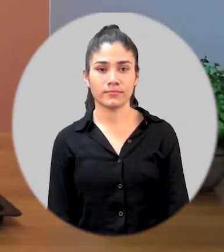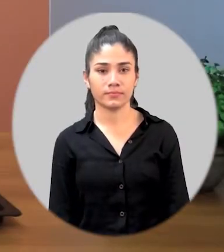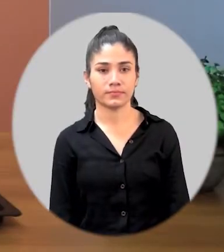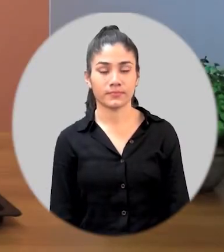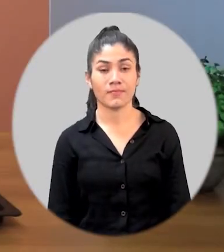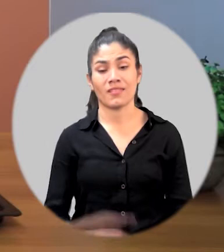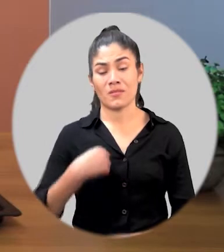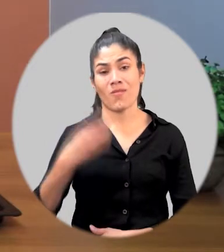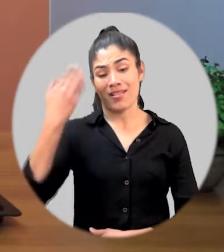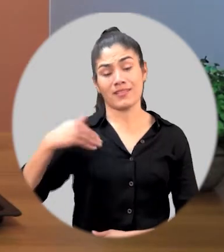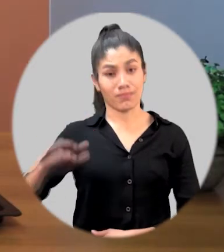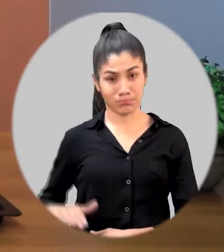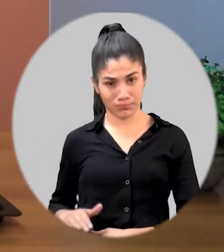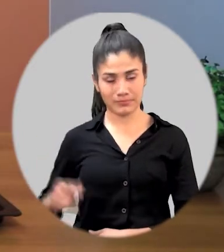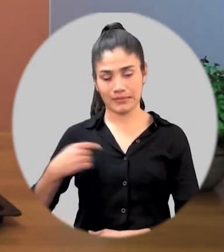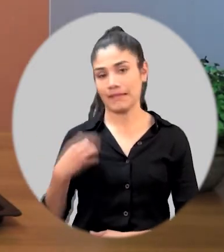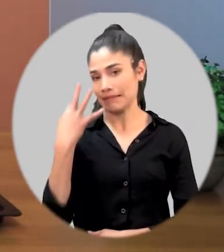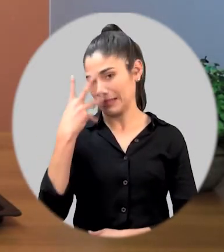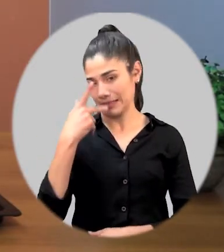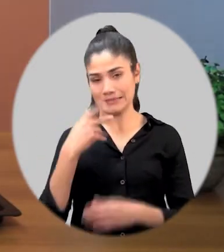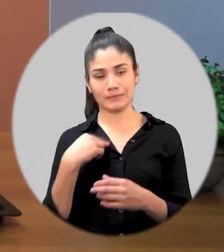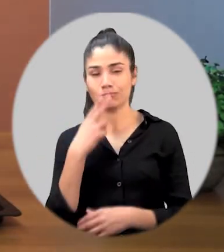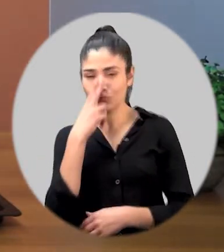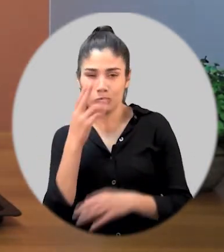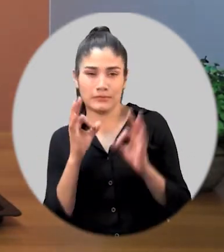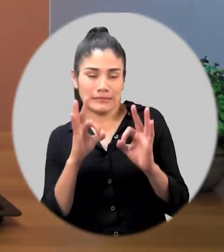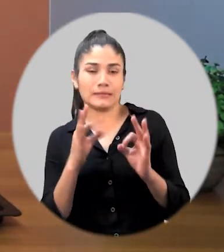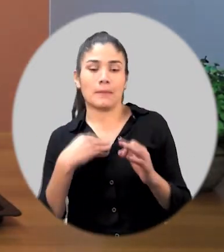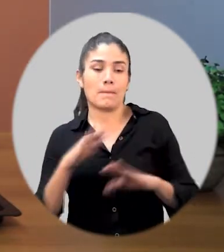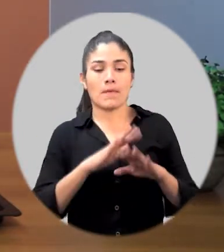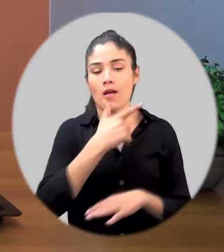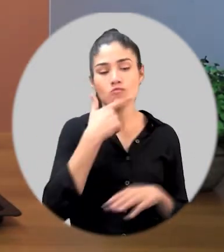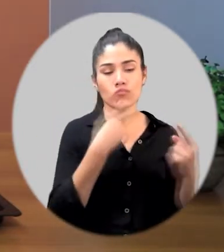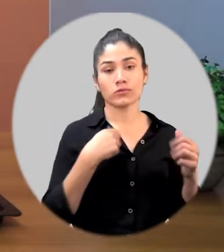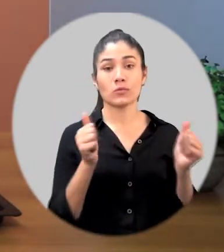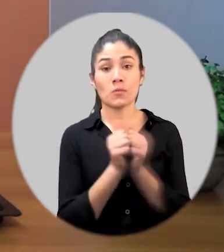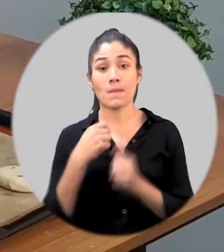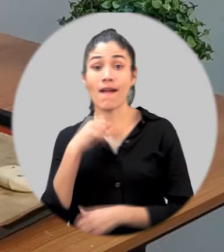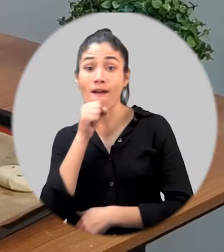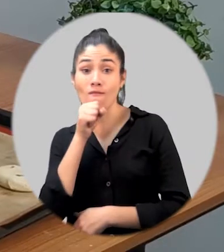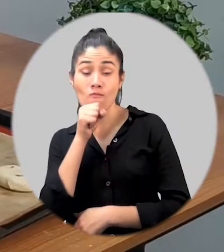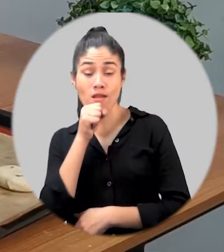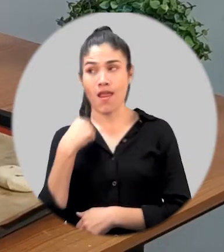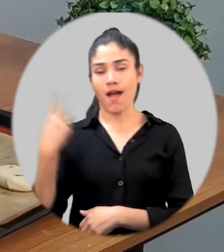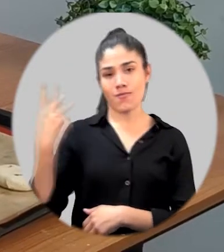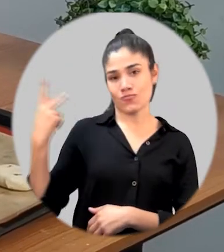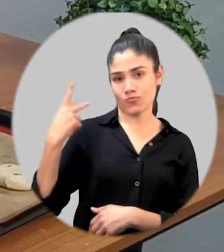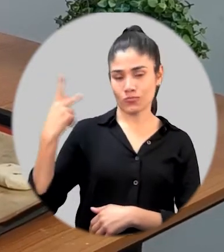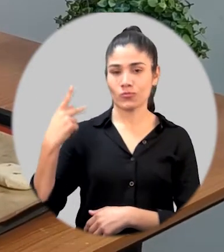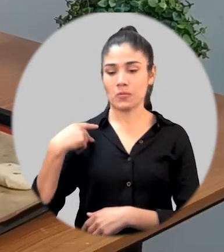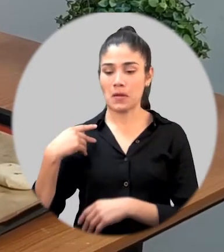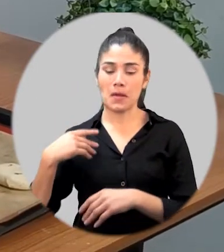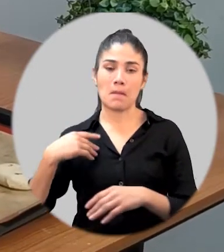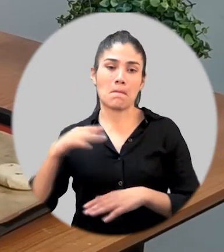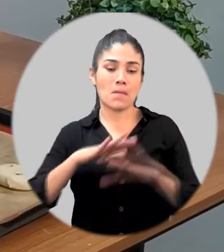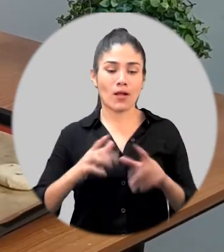Desde que yo era chica, me encantó hacer todo lo que fuera dulce. Con mi abuela solíamos cocinar las tortas para